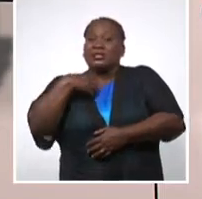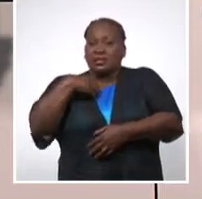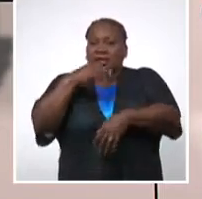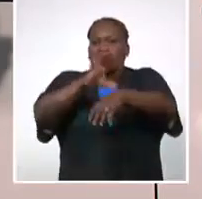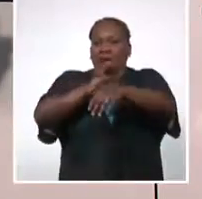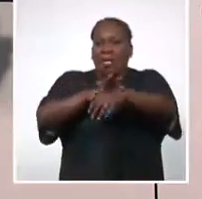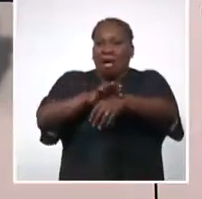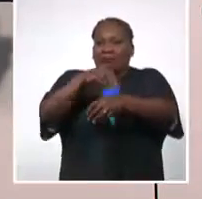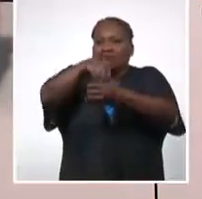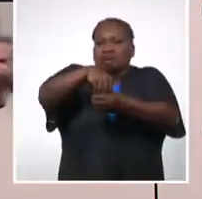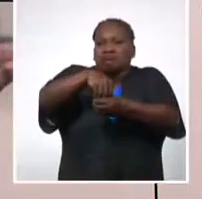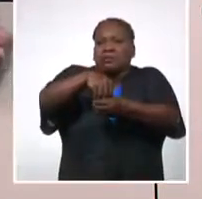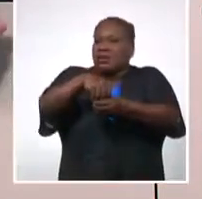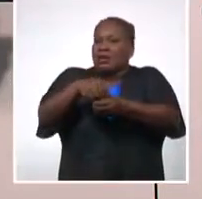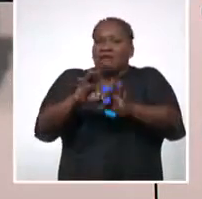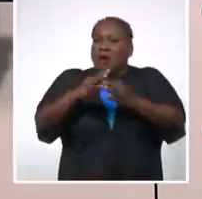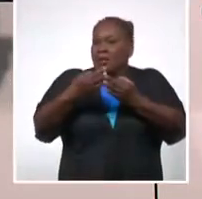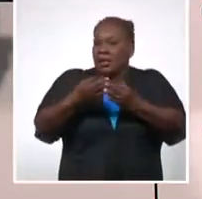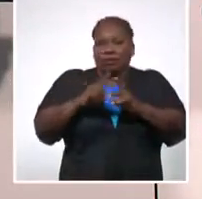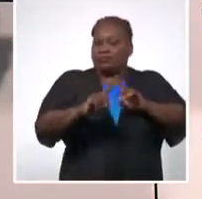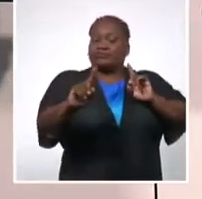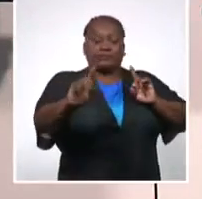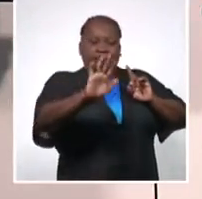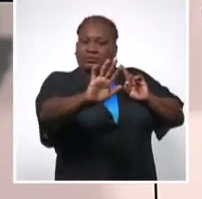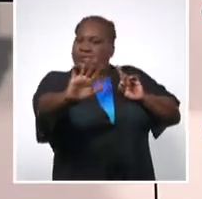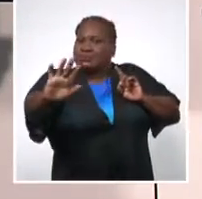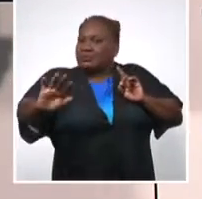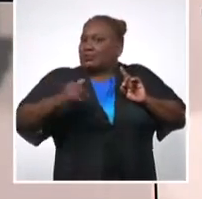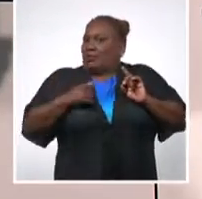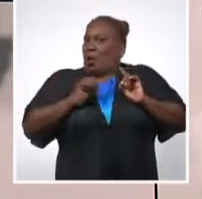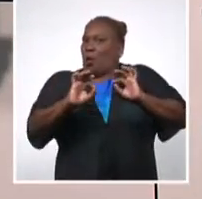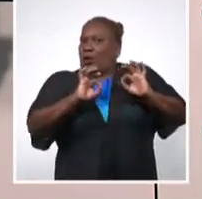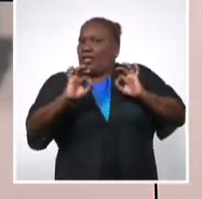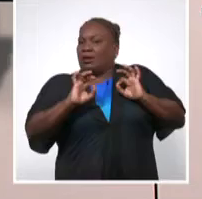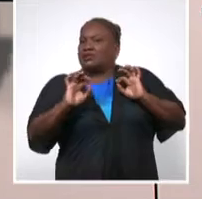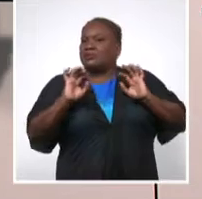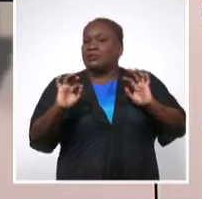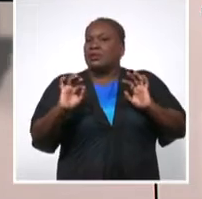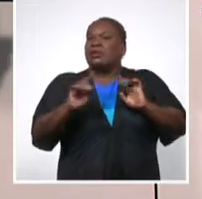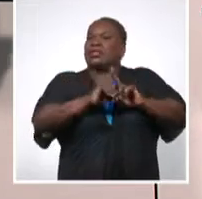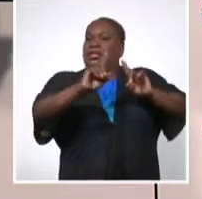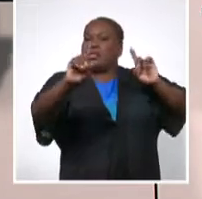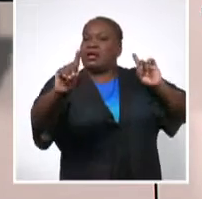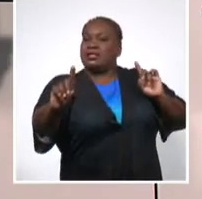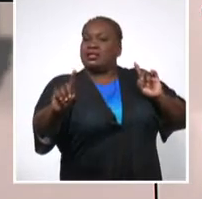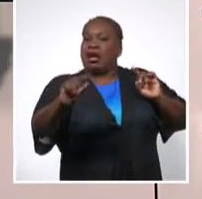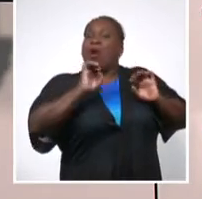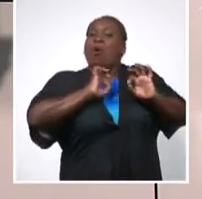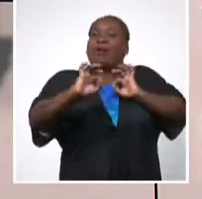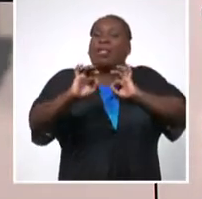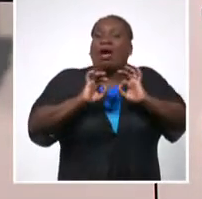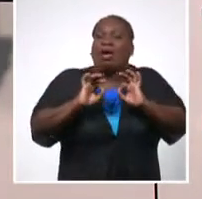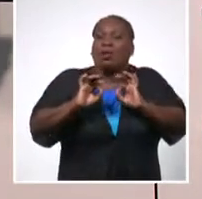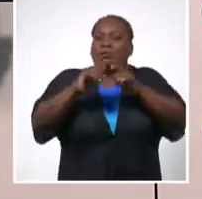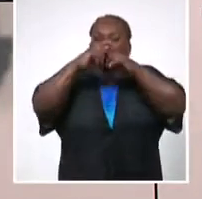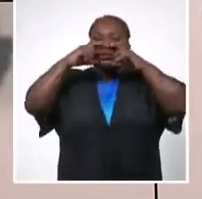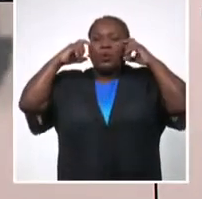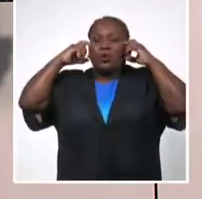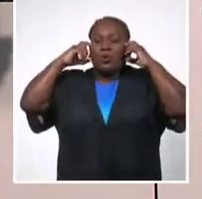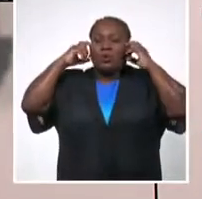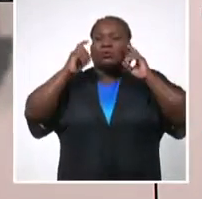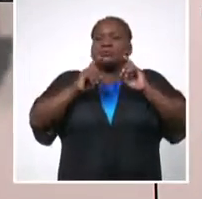incluso a miembros de su familia, siendo ellos positivos, porque aún compartiendo casa, mantuvieron el autocuidado, porque